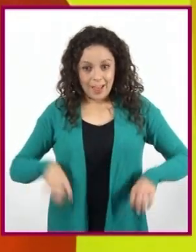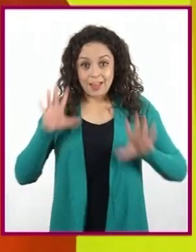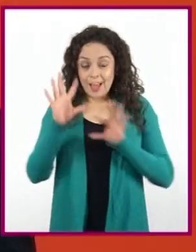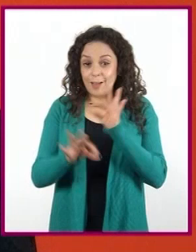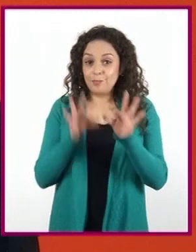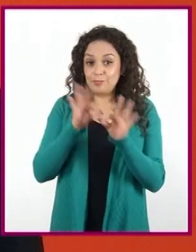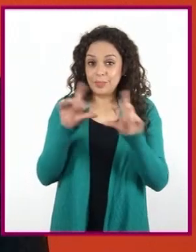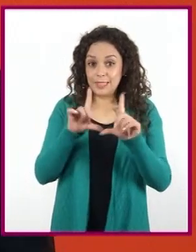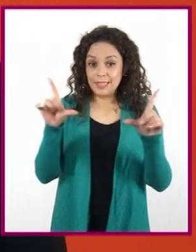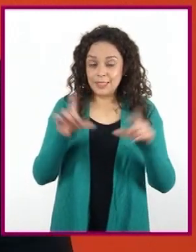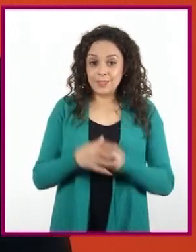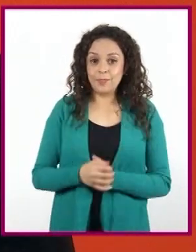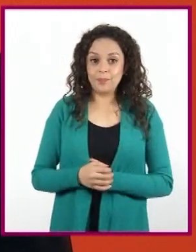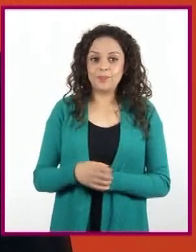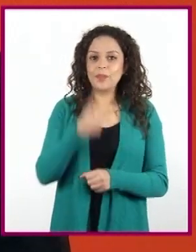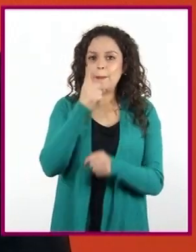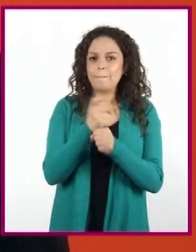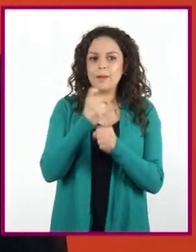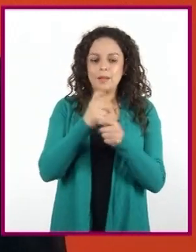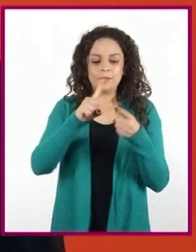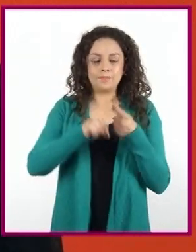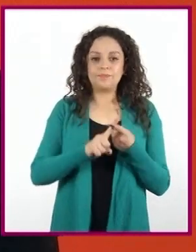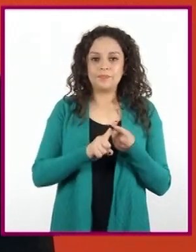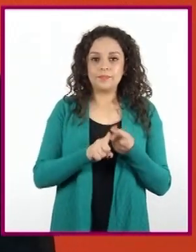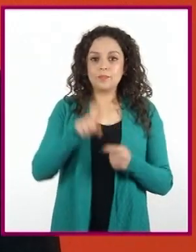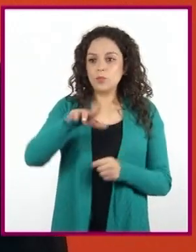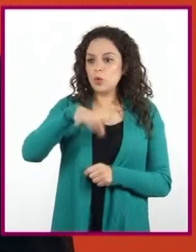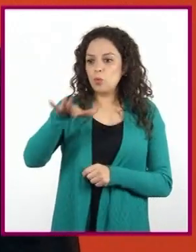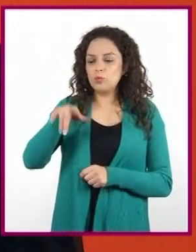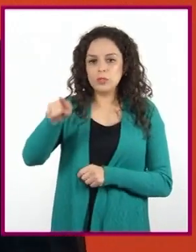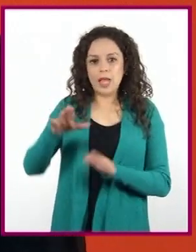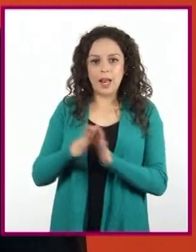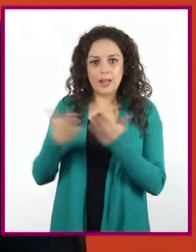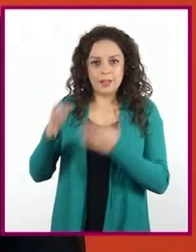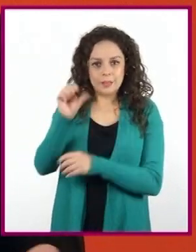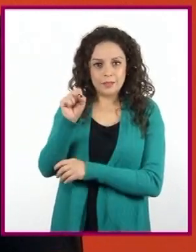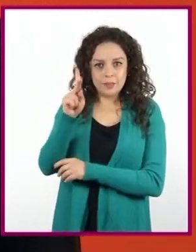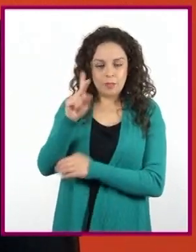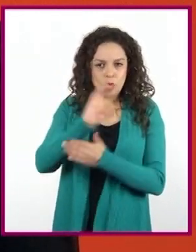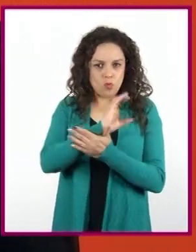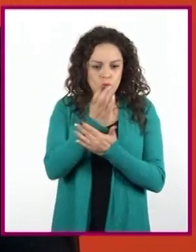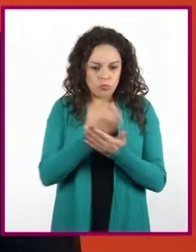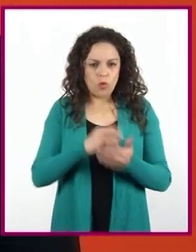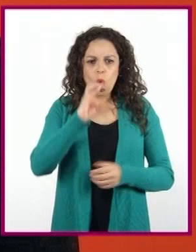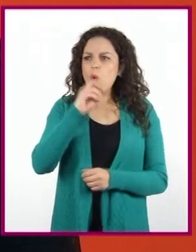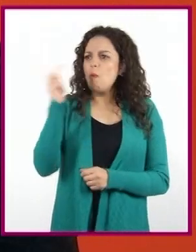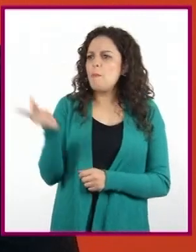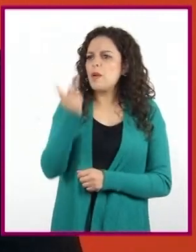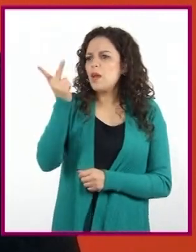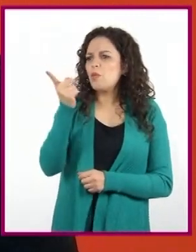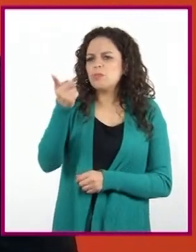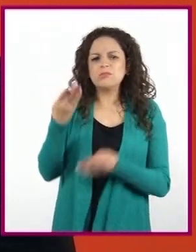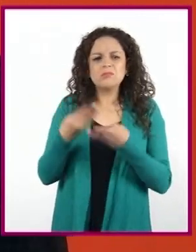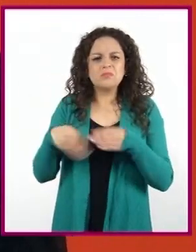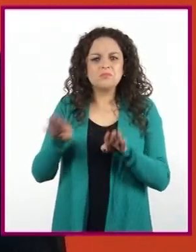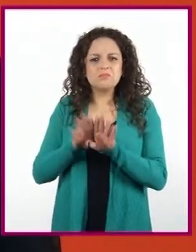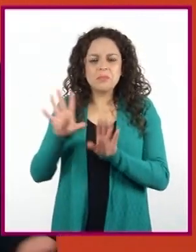listos? Primero, busquen un contrato en su libro de texto o pregunten en casa si hay copia de